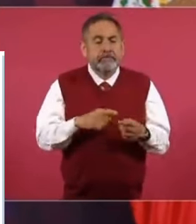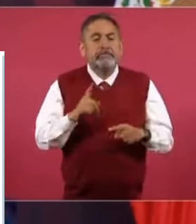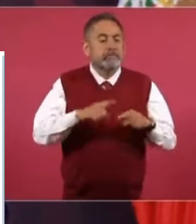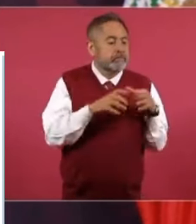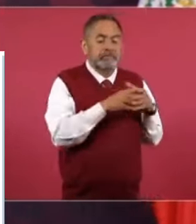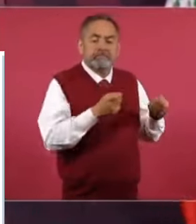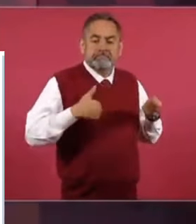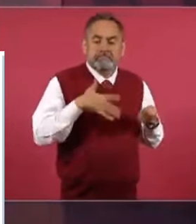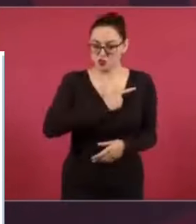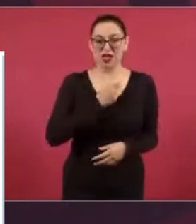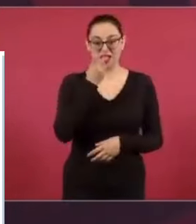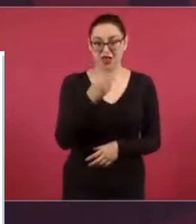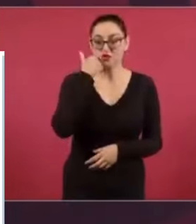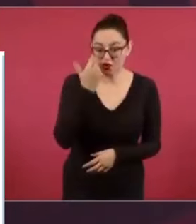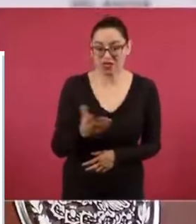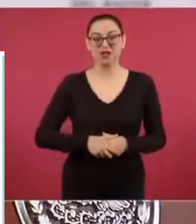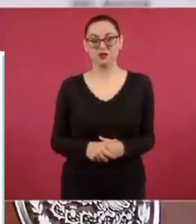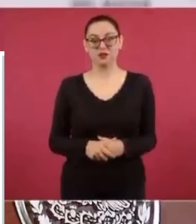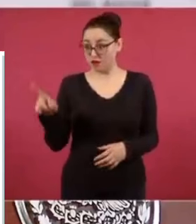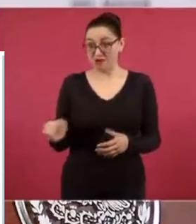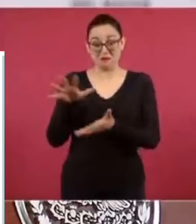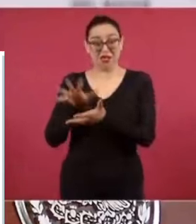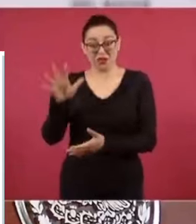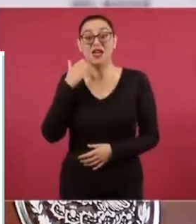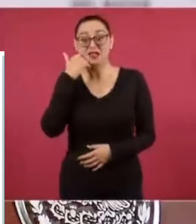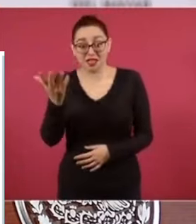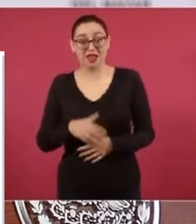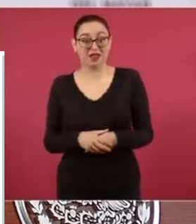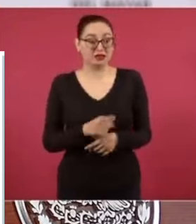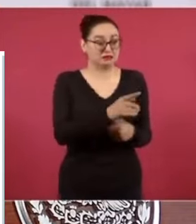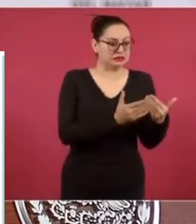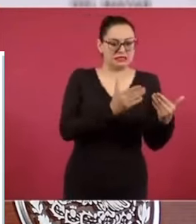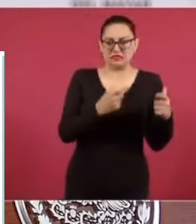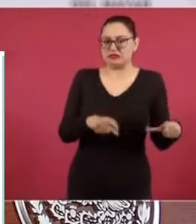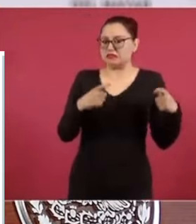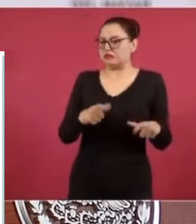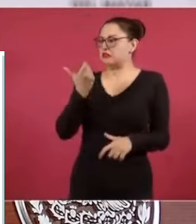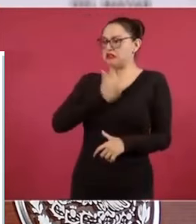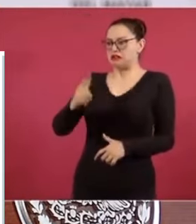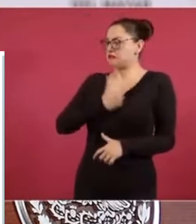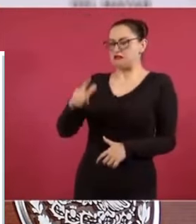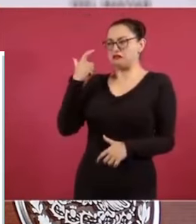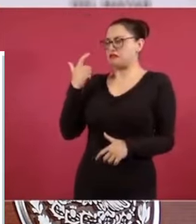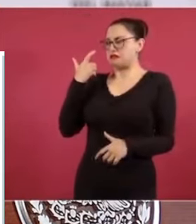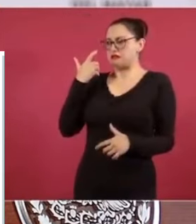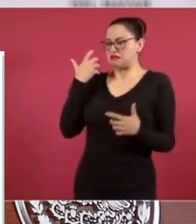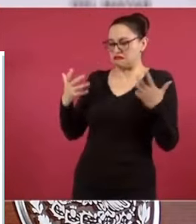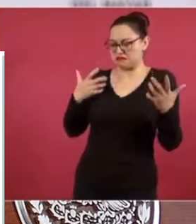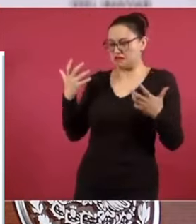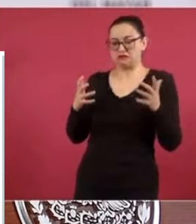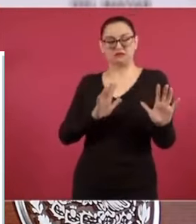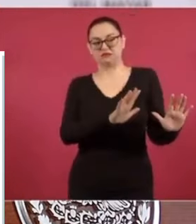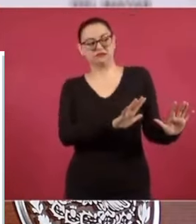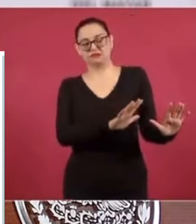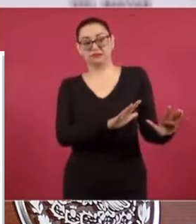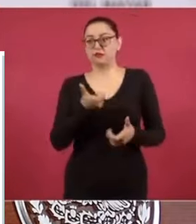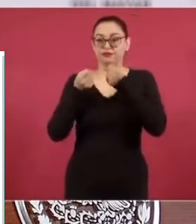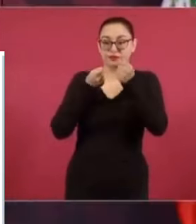beneficiados de la corrupción, aunque no le guste a los potentados, aunque no les guste a los medios de comunicación. Aquí es